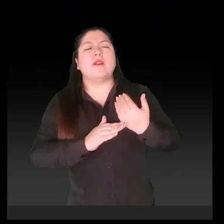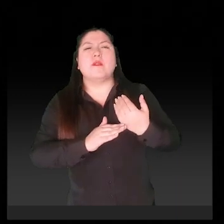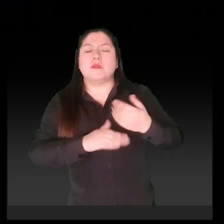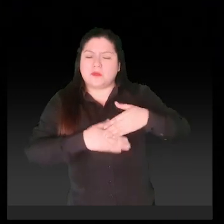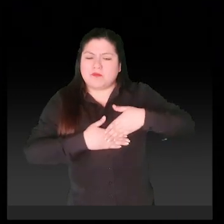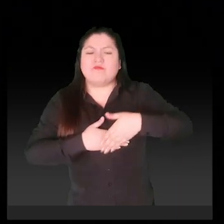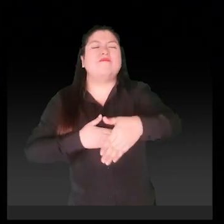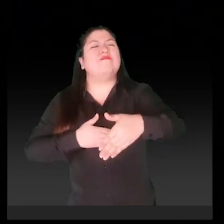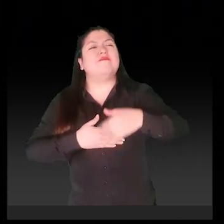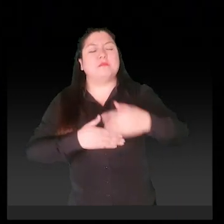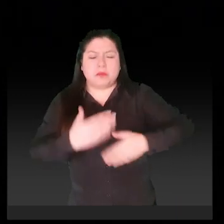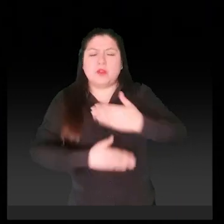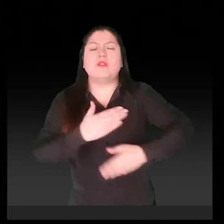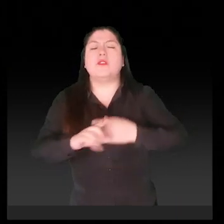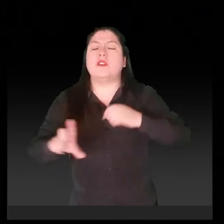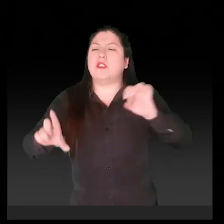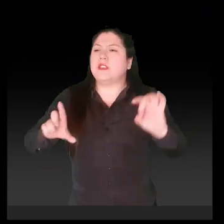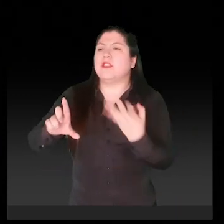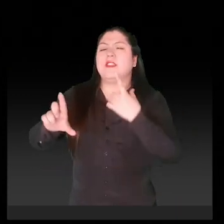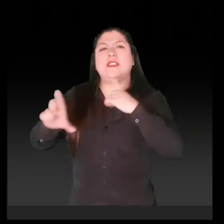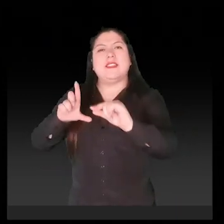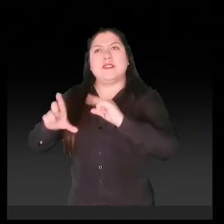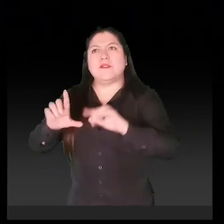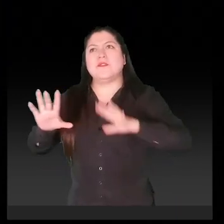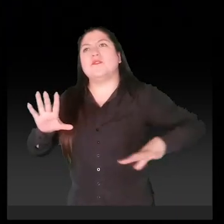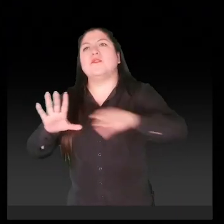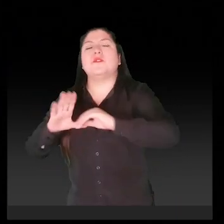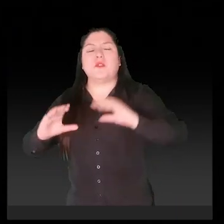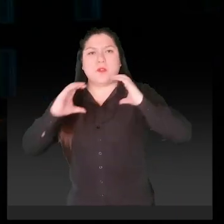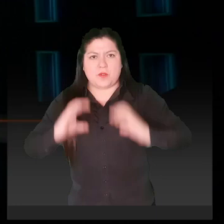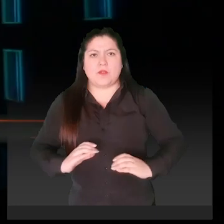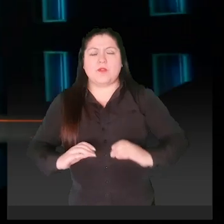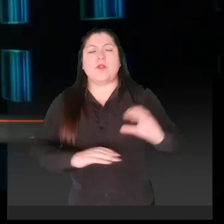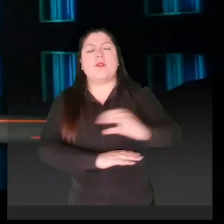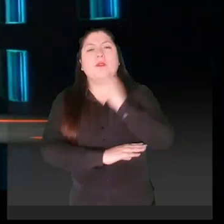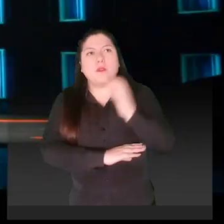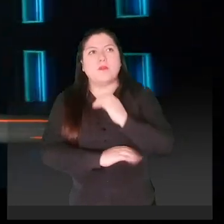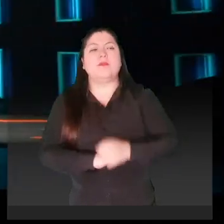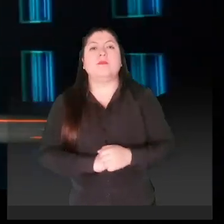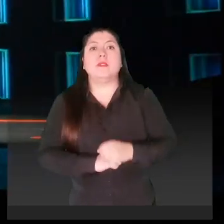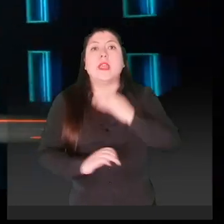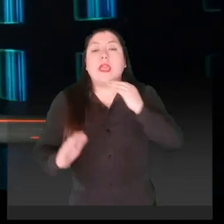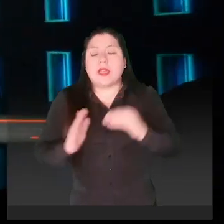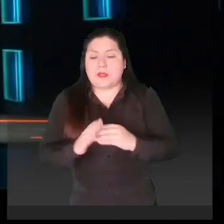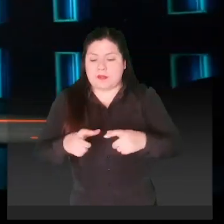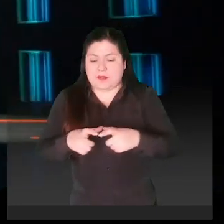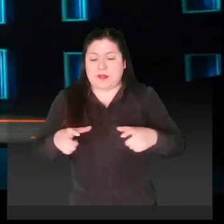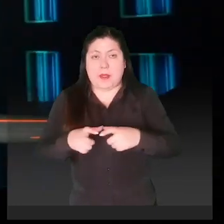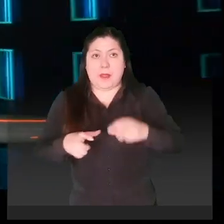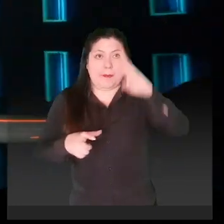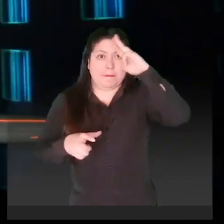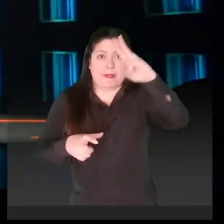colombianos. Podremos incluir servicios, era ser la libreta militar, incorporarla en esa carpeta que la ministra